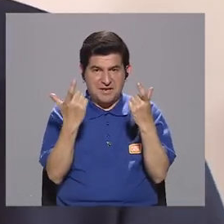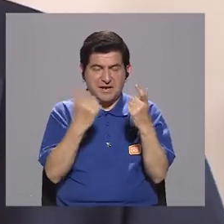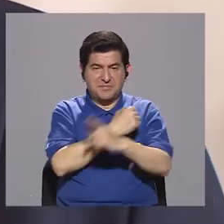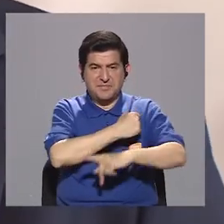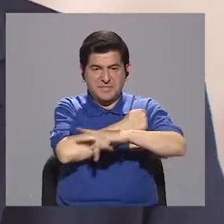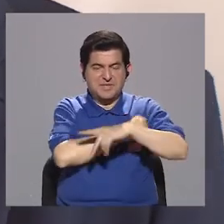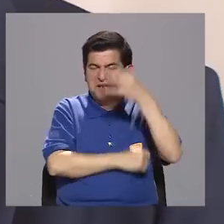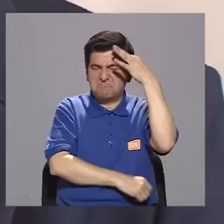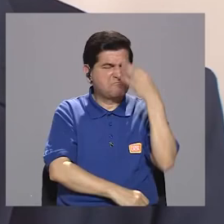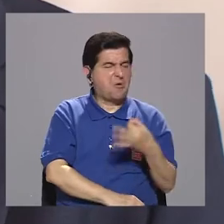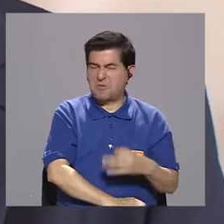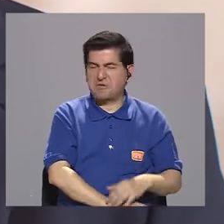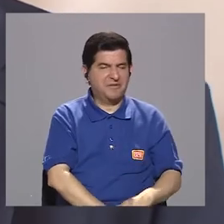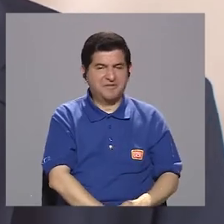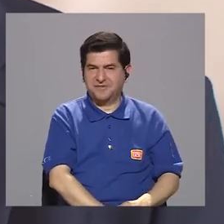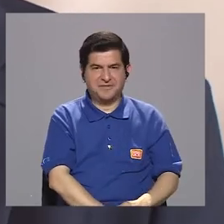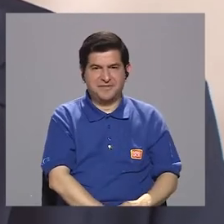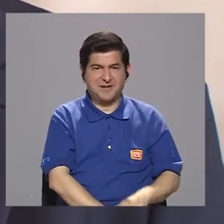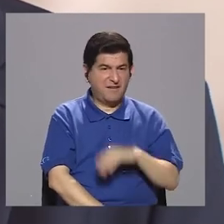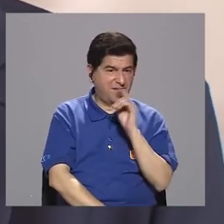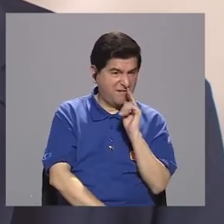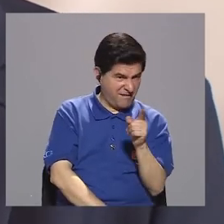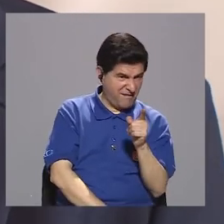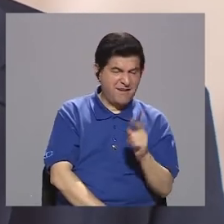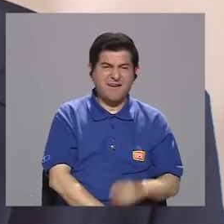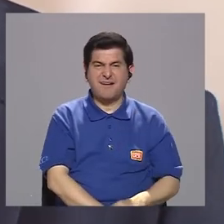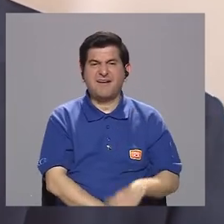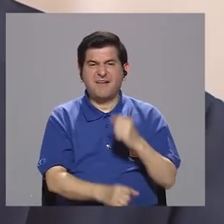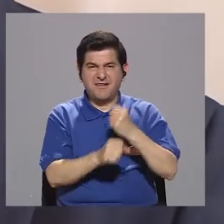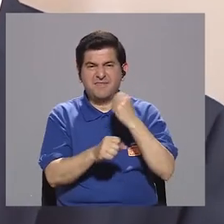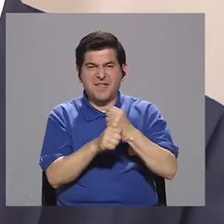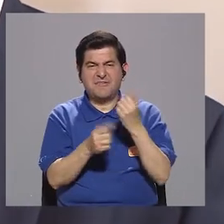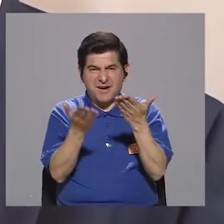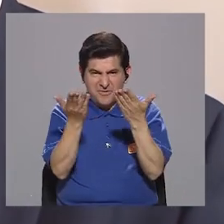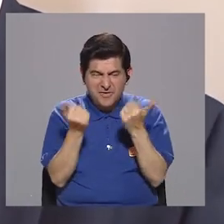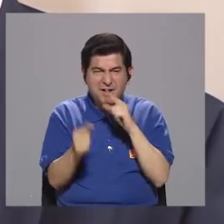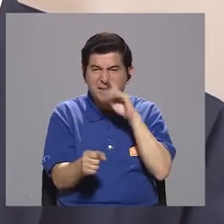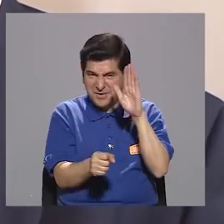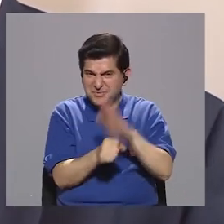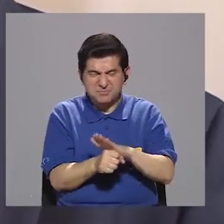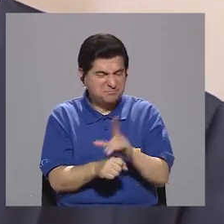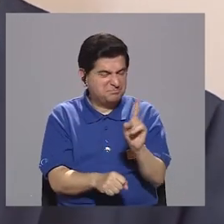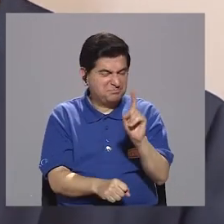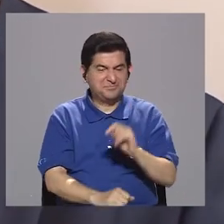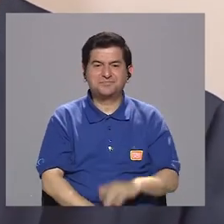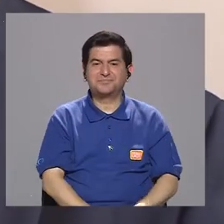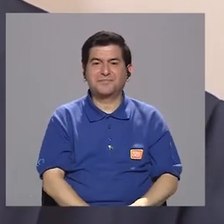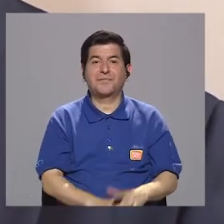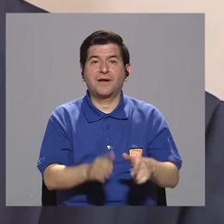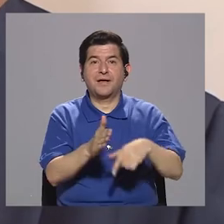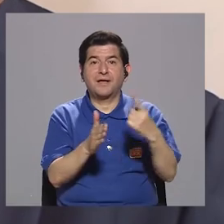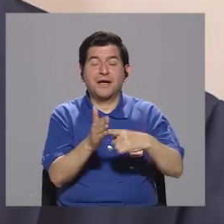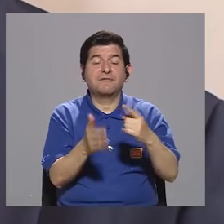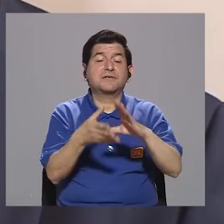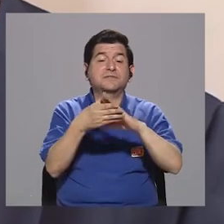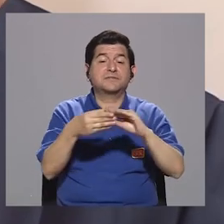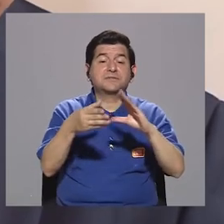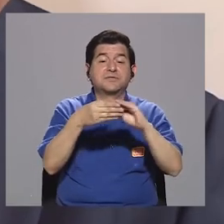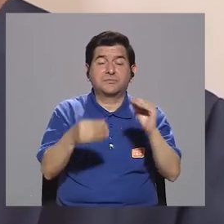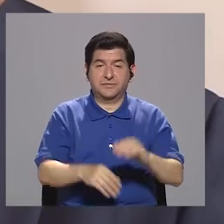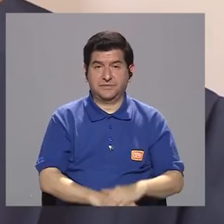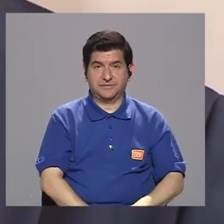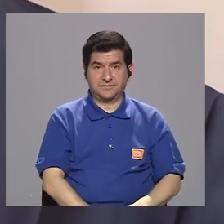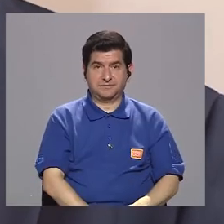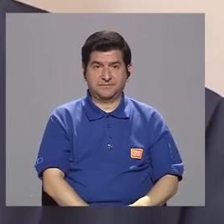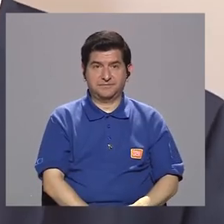al doctor que efectivamente él iba a hacer lo que estaba dispuesto a hacer, ¿verdad? Y muchas veces él